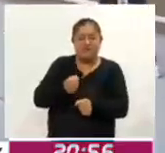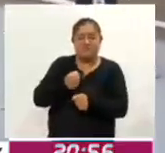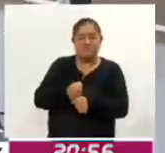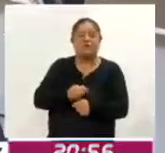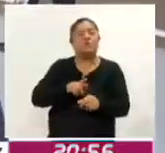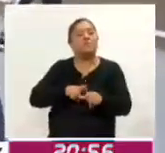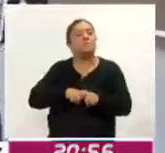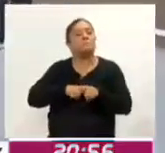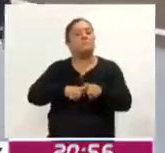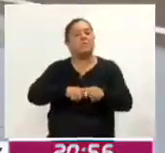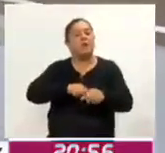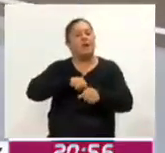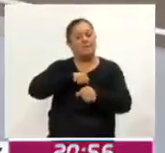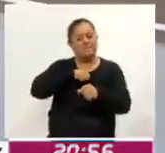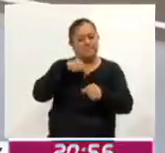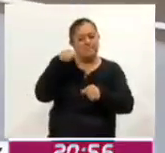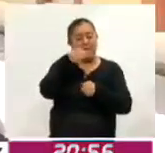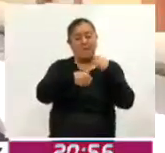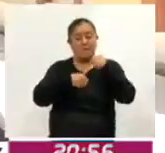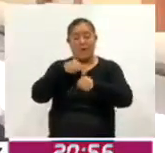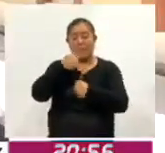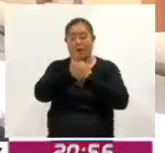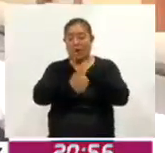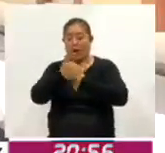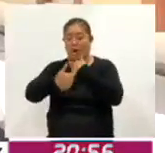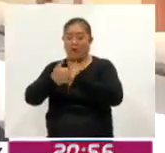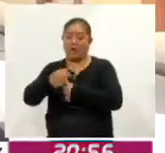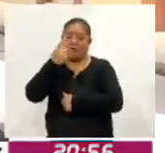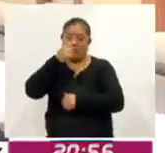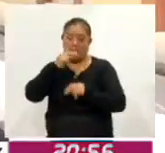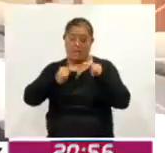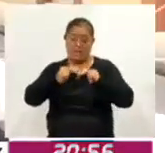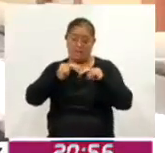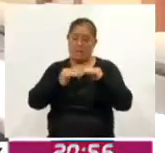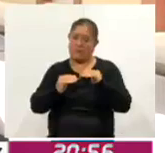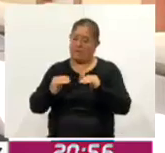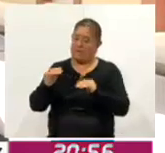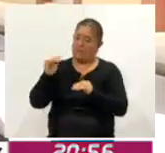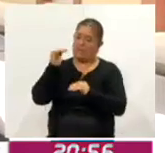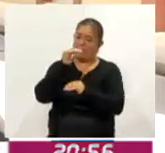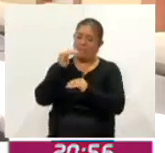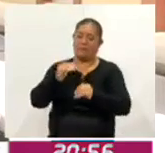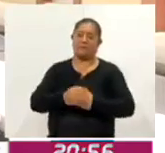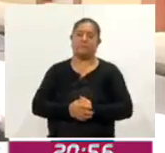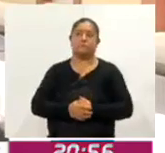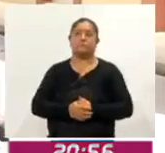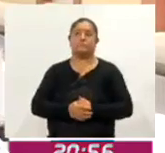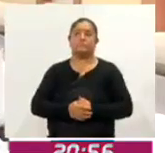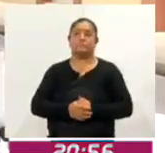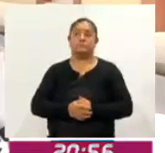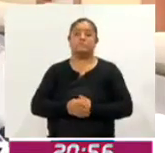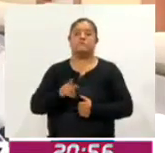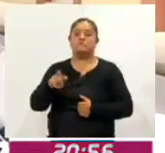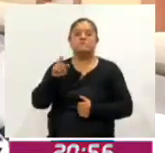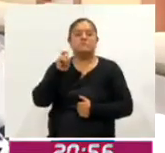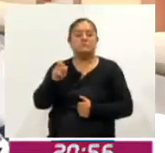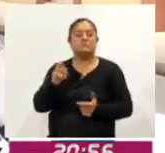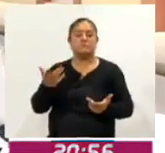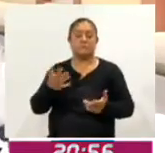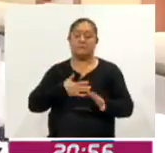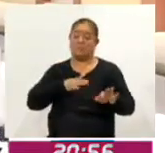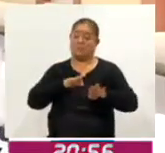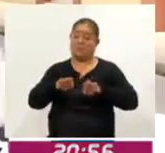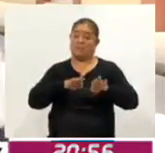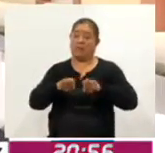para elevar el nivel competitivo. Pero esto nos da a entender que necesitamos trabajar más, necesitamos